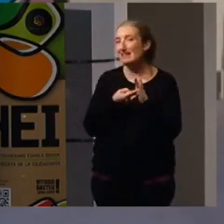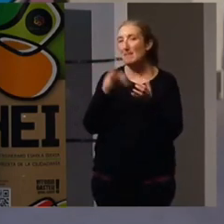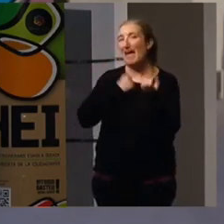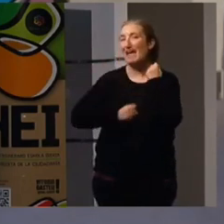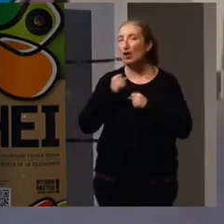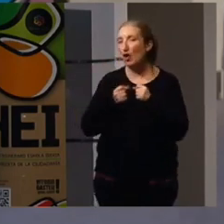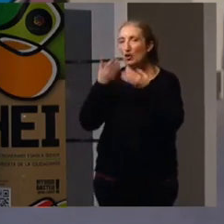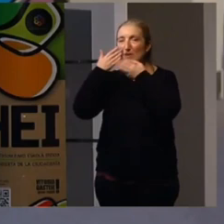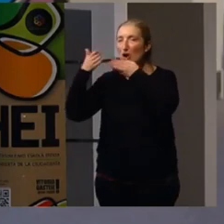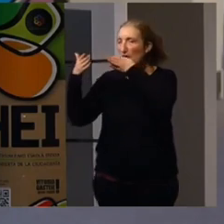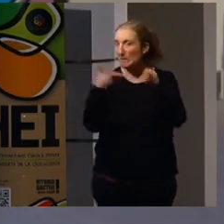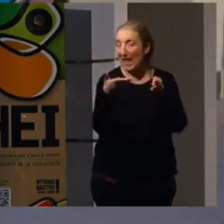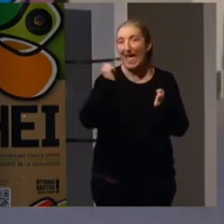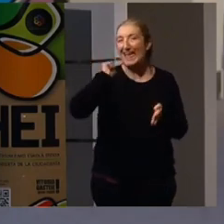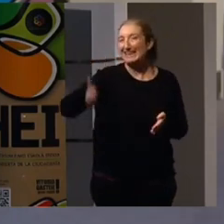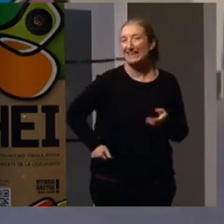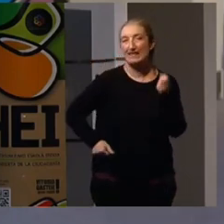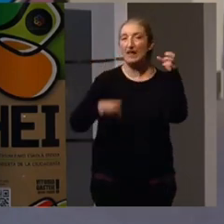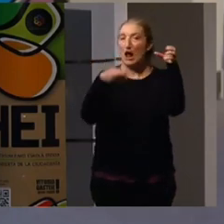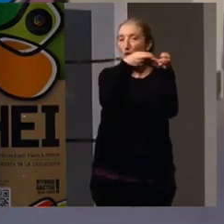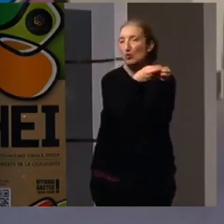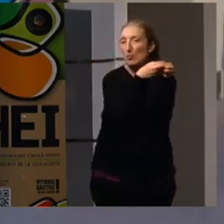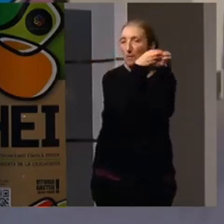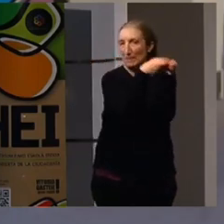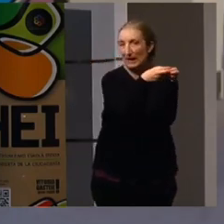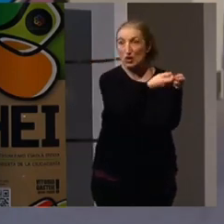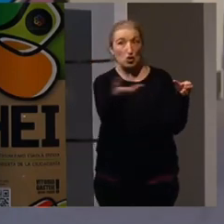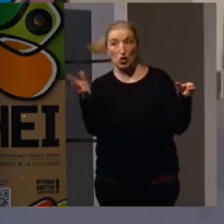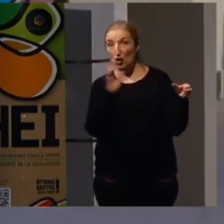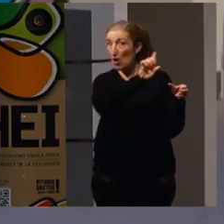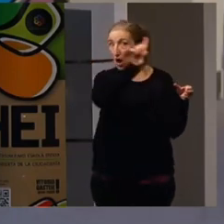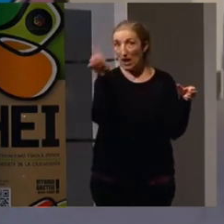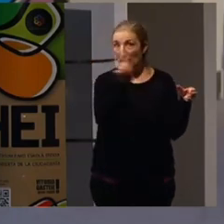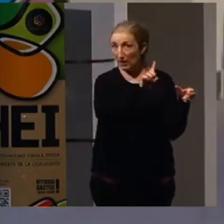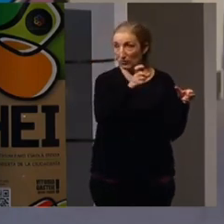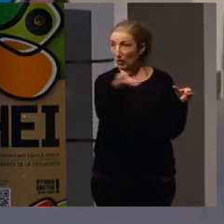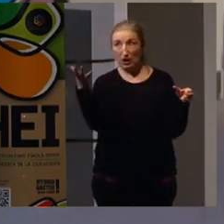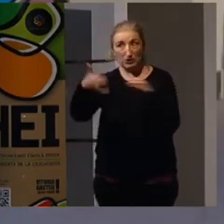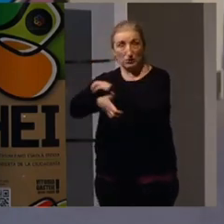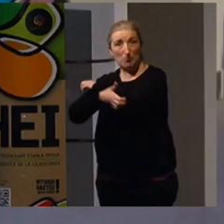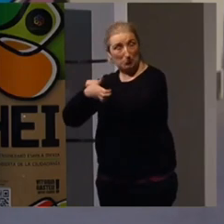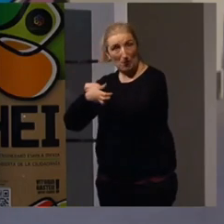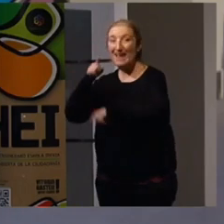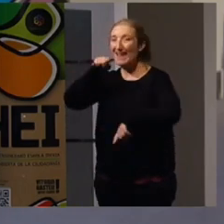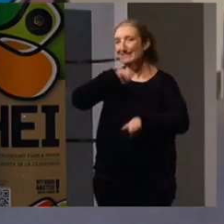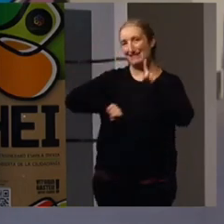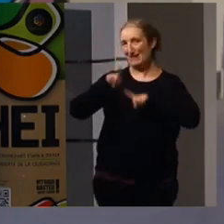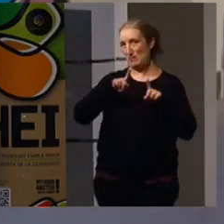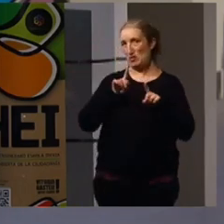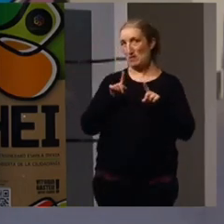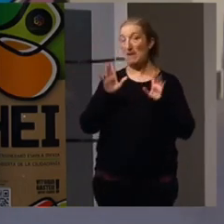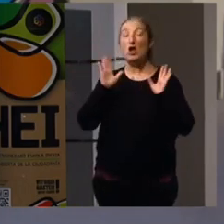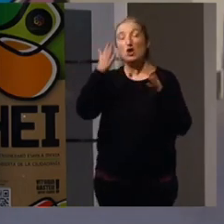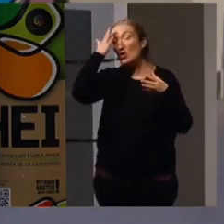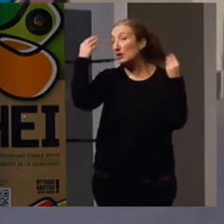sistema económico está orientado a enriquecer a una pequeñísima cantidad de gente y empobrecer al resto. Ese es el problema. Entonces,